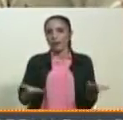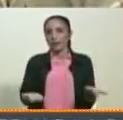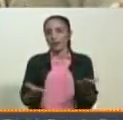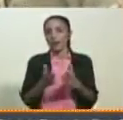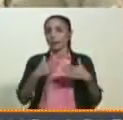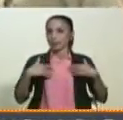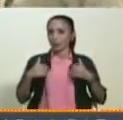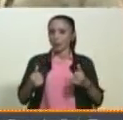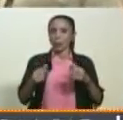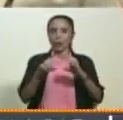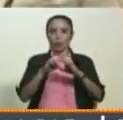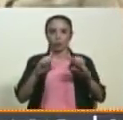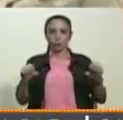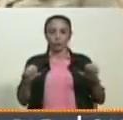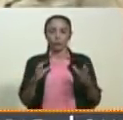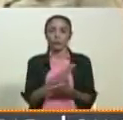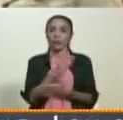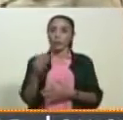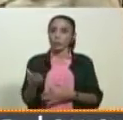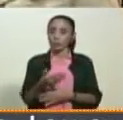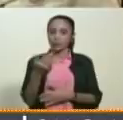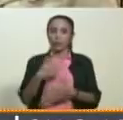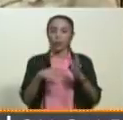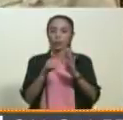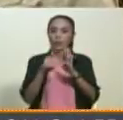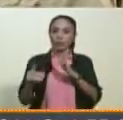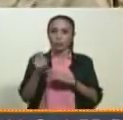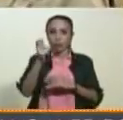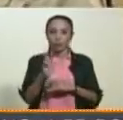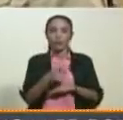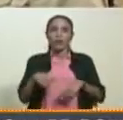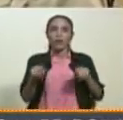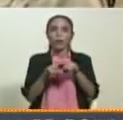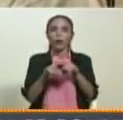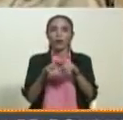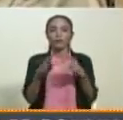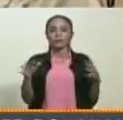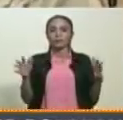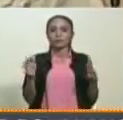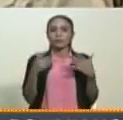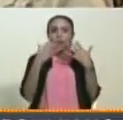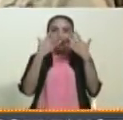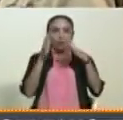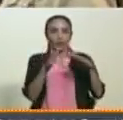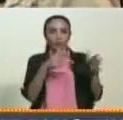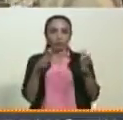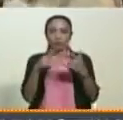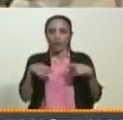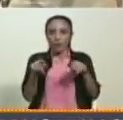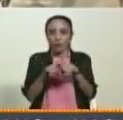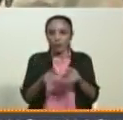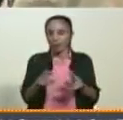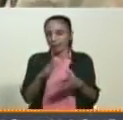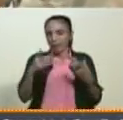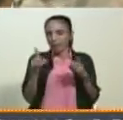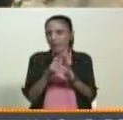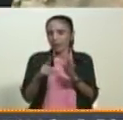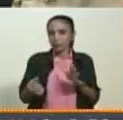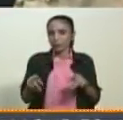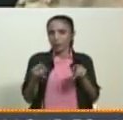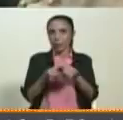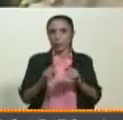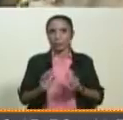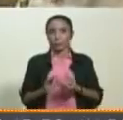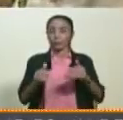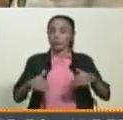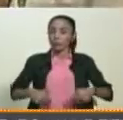salud, la educación son fundamentales, derechos de la gente. Es como el aire, sin eso no podemos vivir. Y bueno, hay que garantizarlo. Sin embargo, el esfuerzo